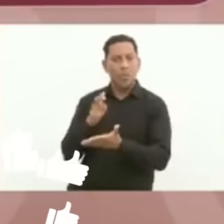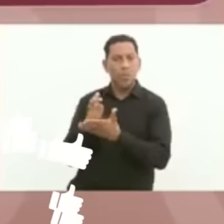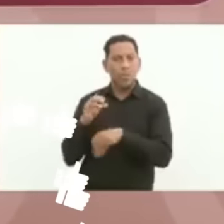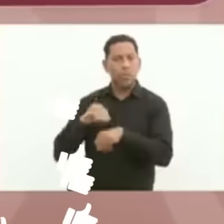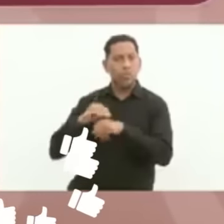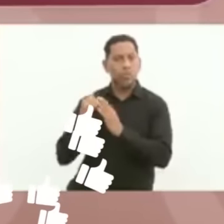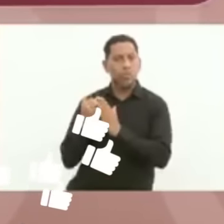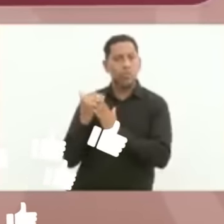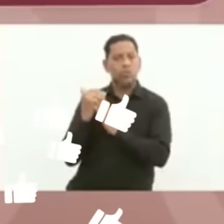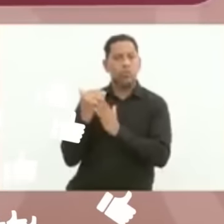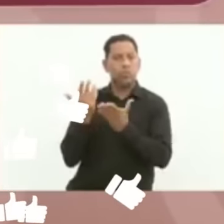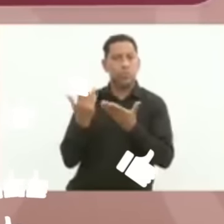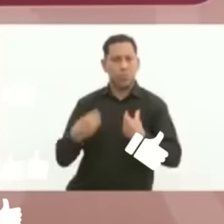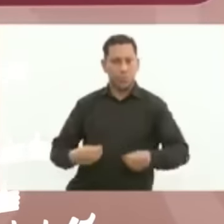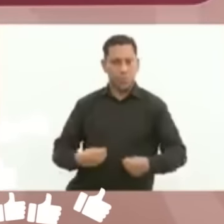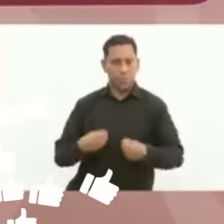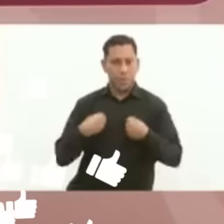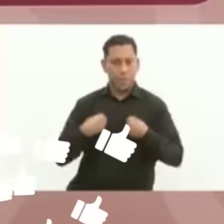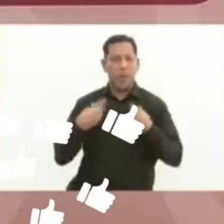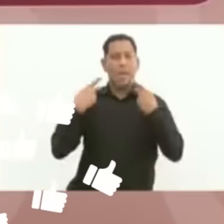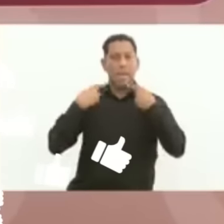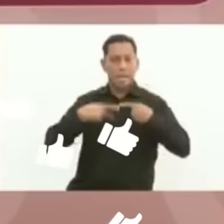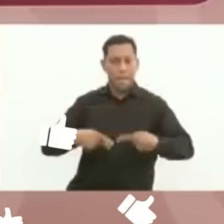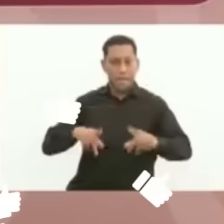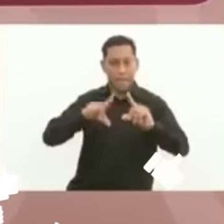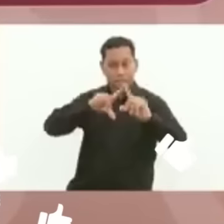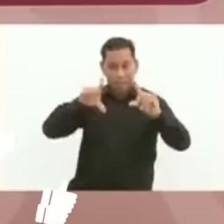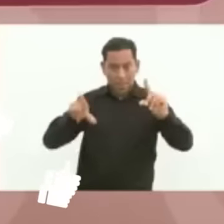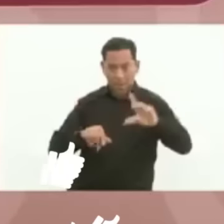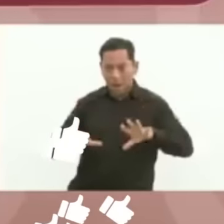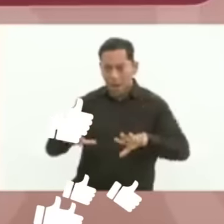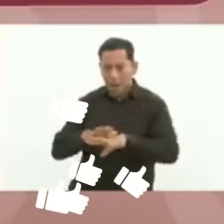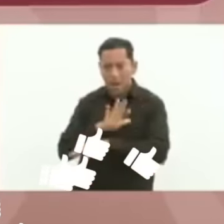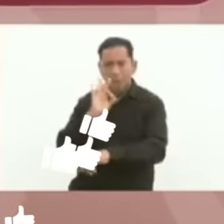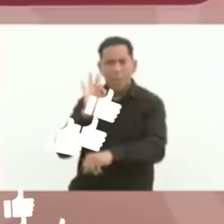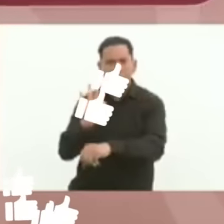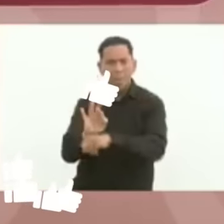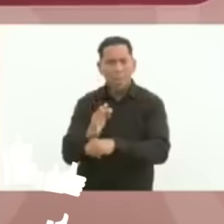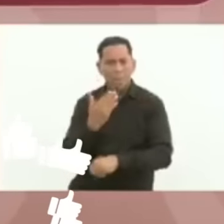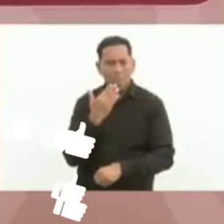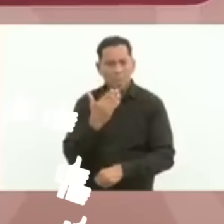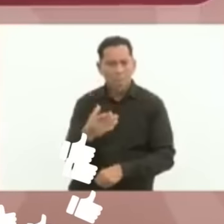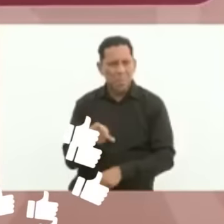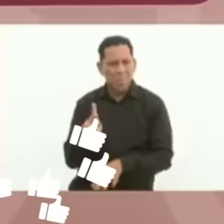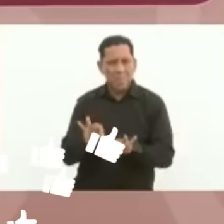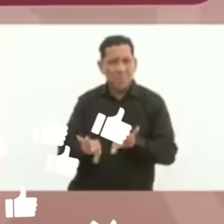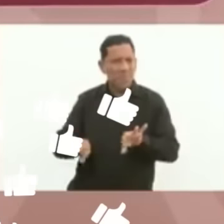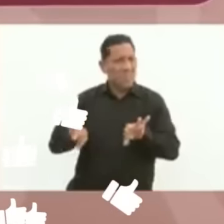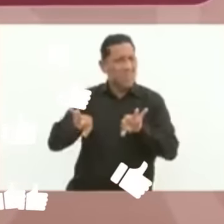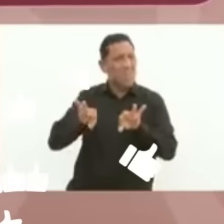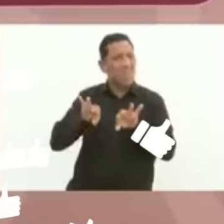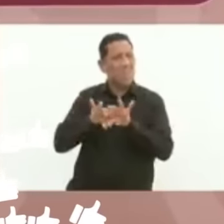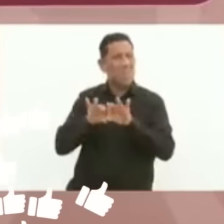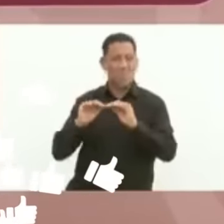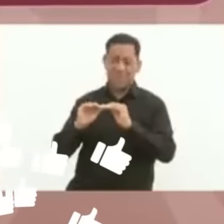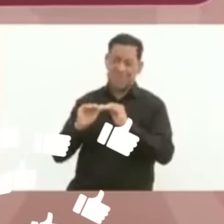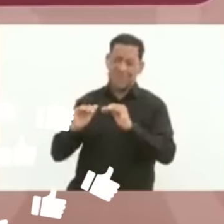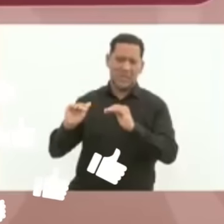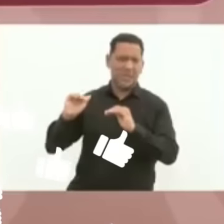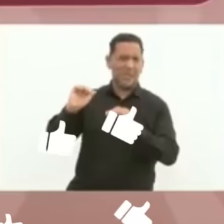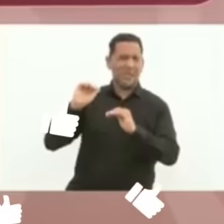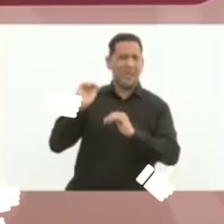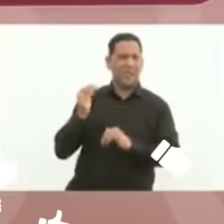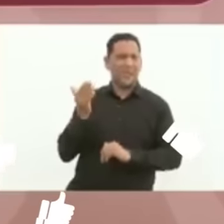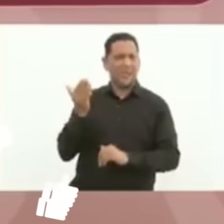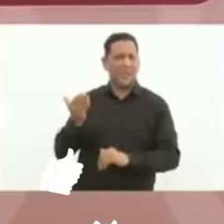cambiado la vida de las mexicanas y de los mexicanos con una esencia una máxima que